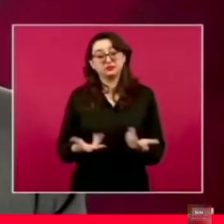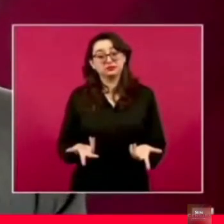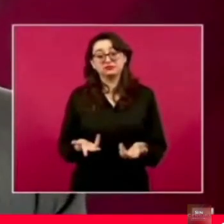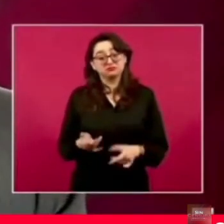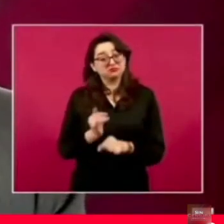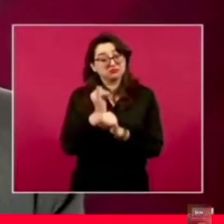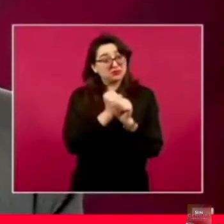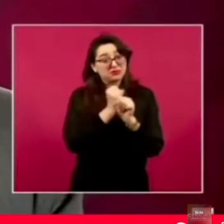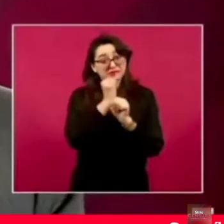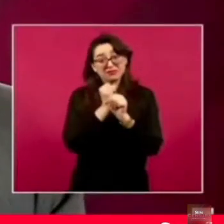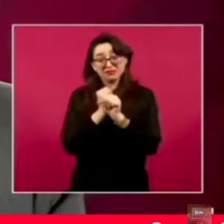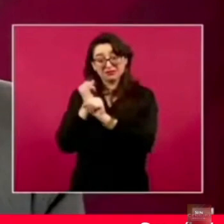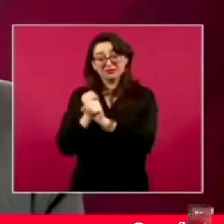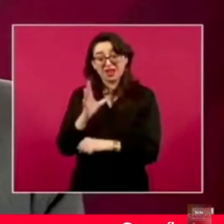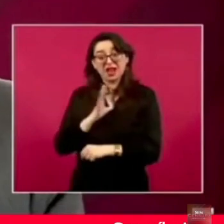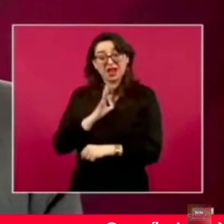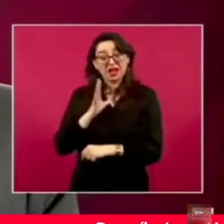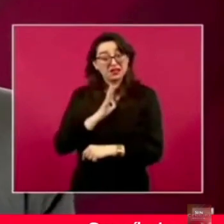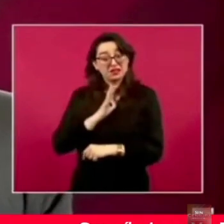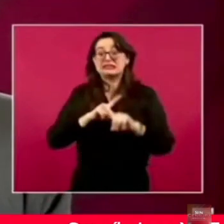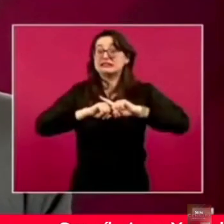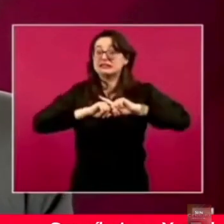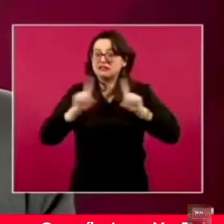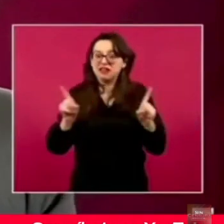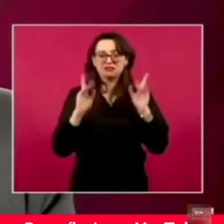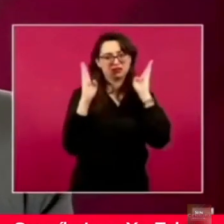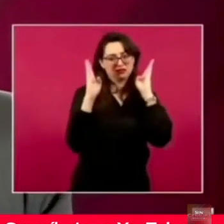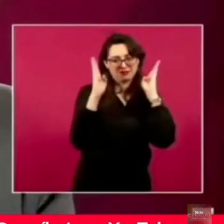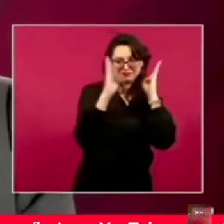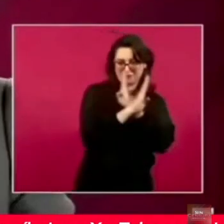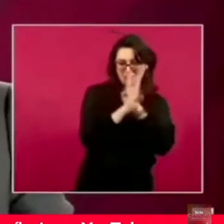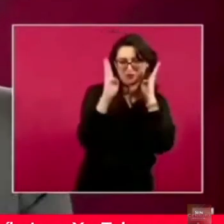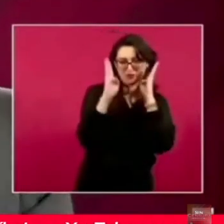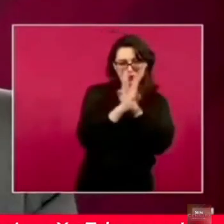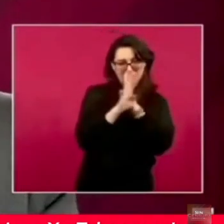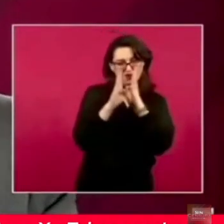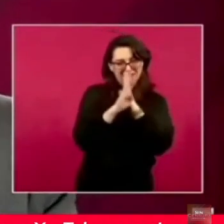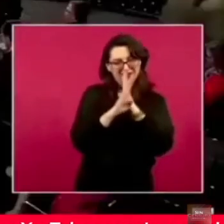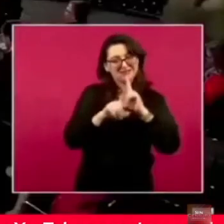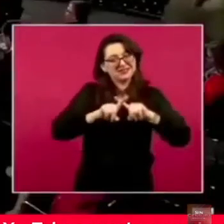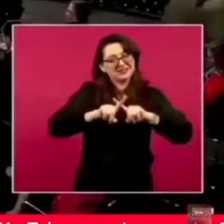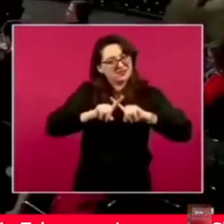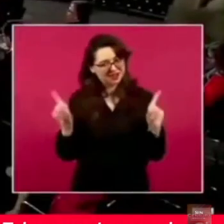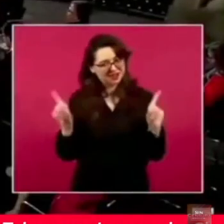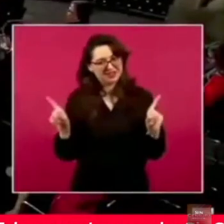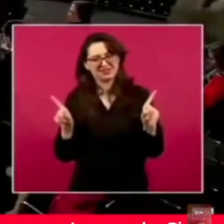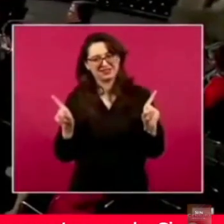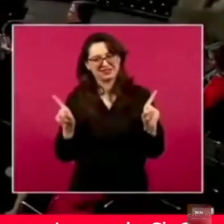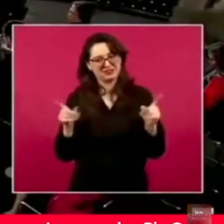inteligencia, que no espionaje, que es distinto.